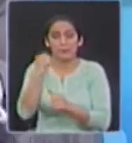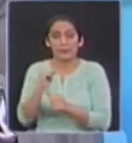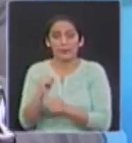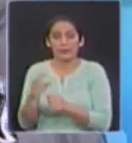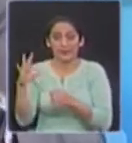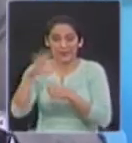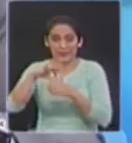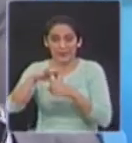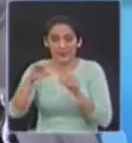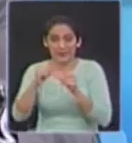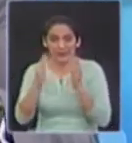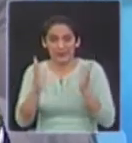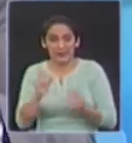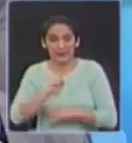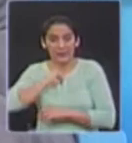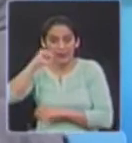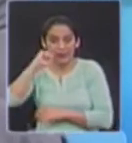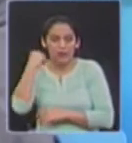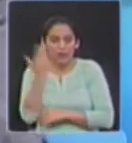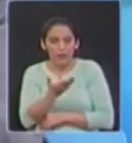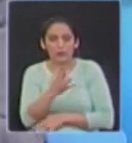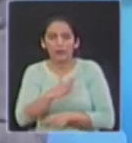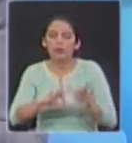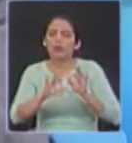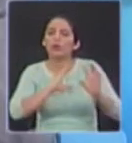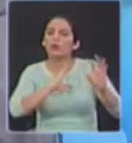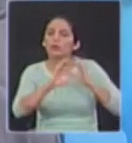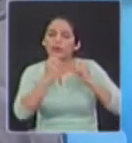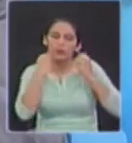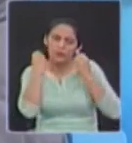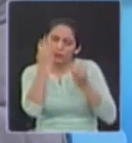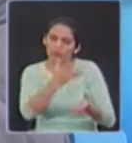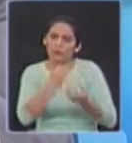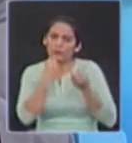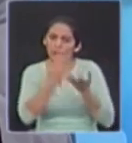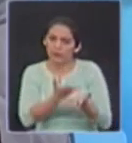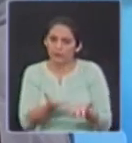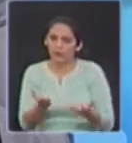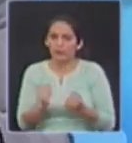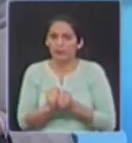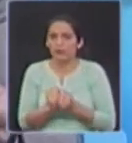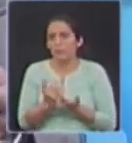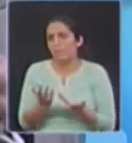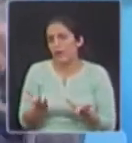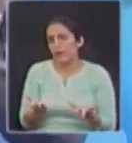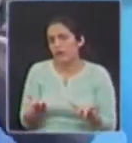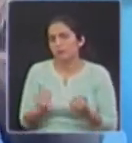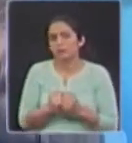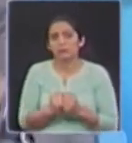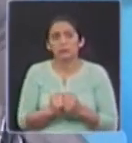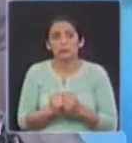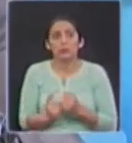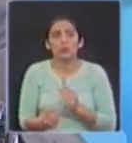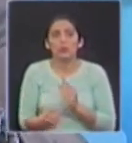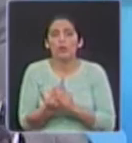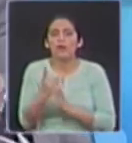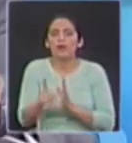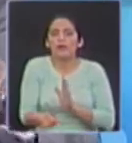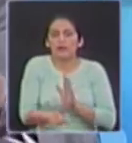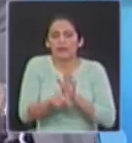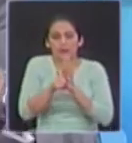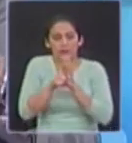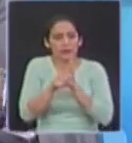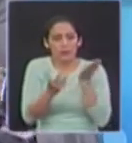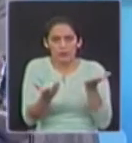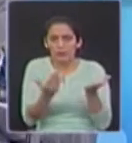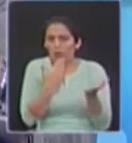mandantes somos nosotros, los que somos y los que debemos trabajar para generar leyes en beneficio de todos los ecuatorianos y por lo